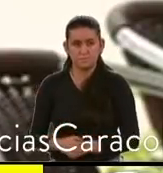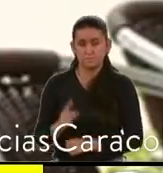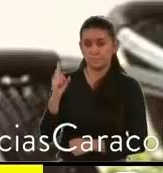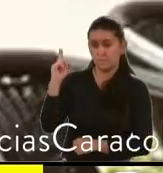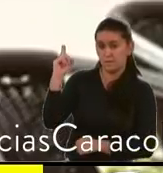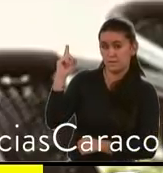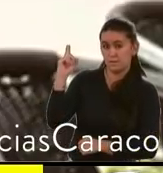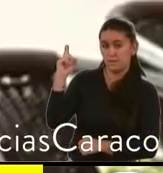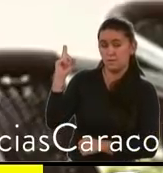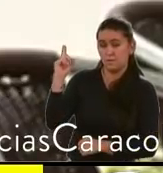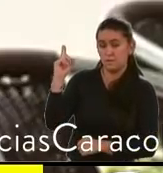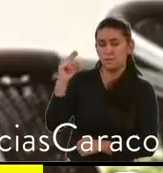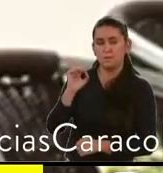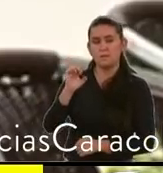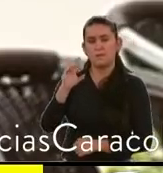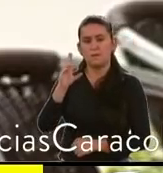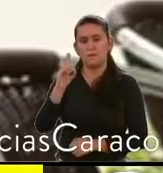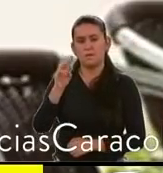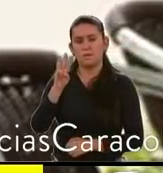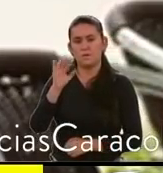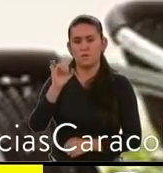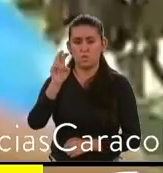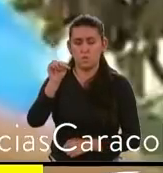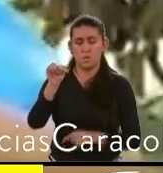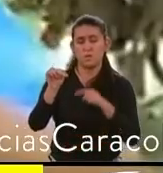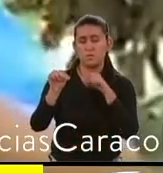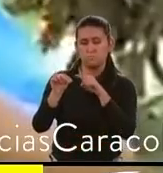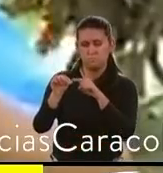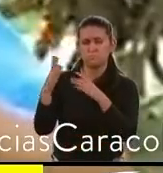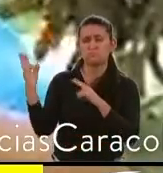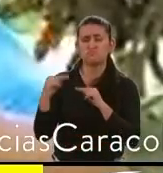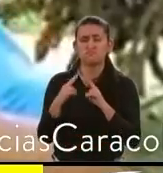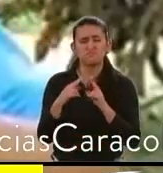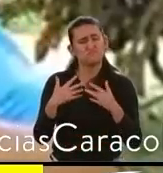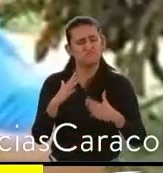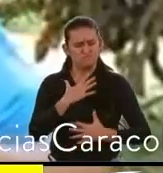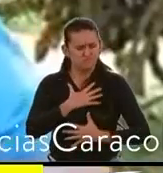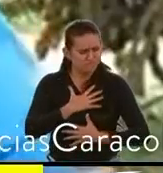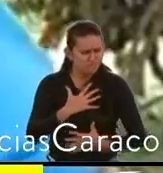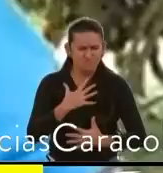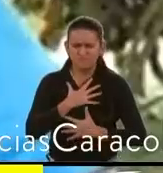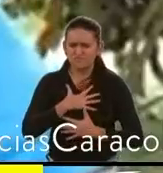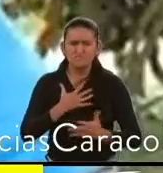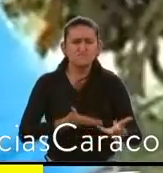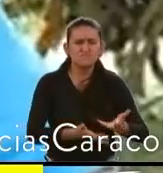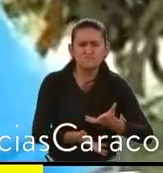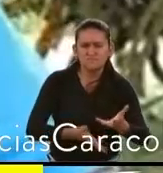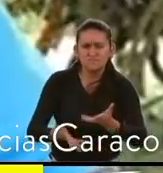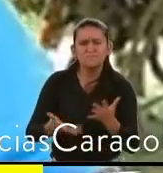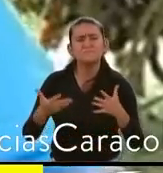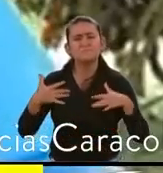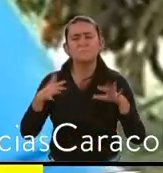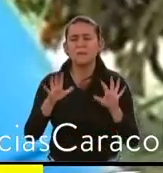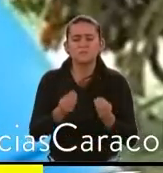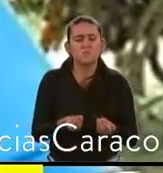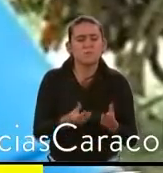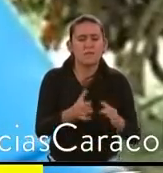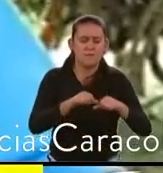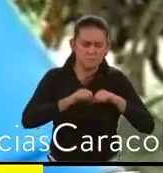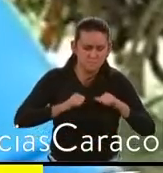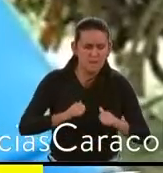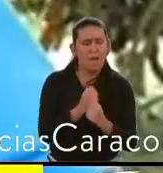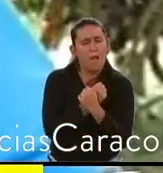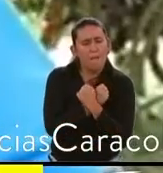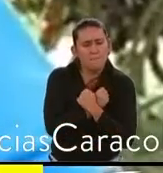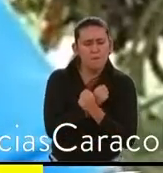Él era el padre Edwin Marzán, conocido por su don de servicio, especialmente sembrando el amor y la fe en los